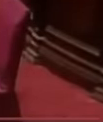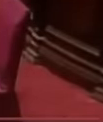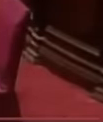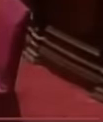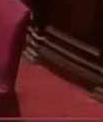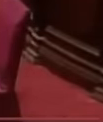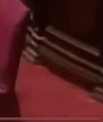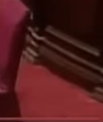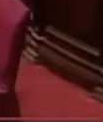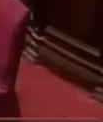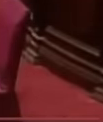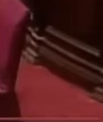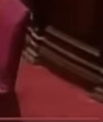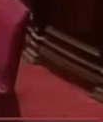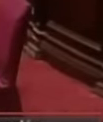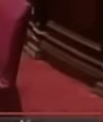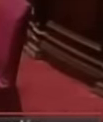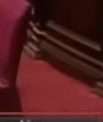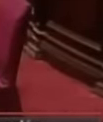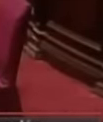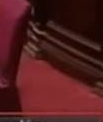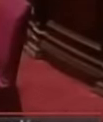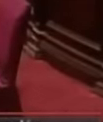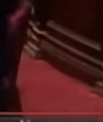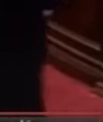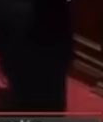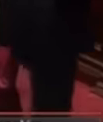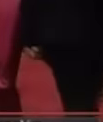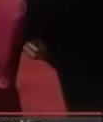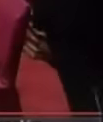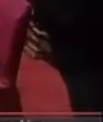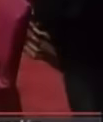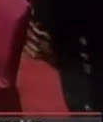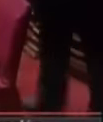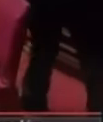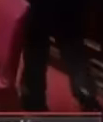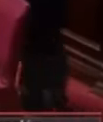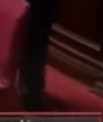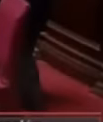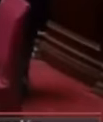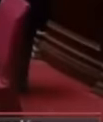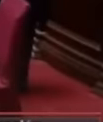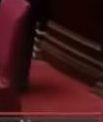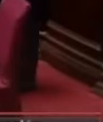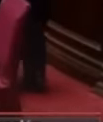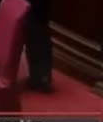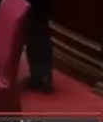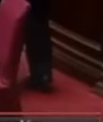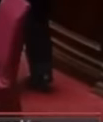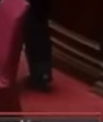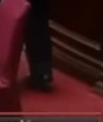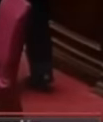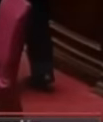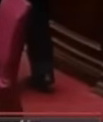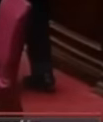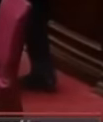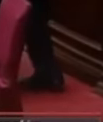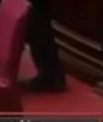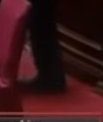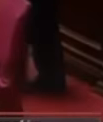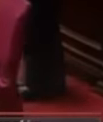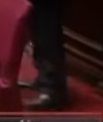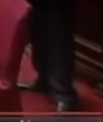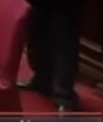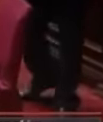bien Yo creo que es insuficiente Este término o estas operaciones de compras corporativas Porque si el gobierno